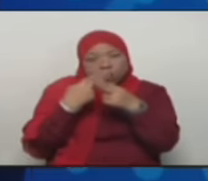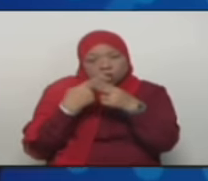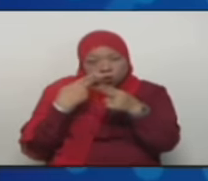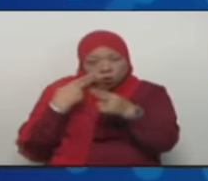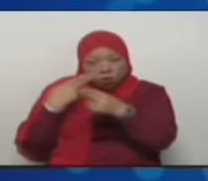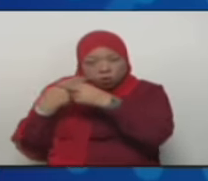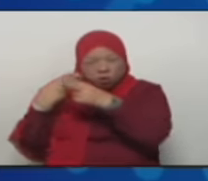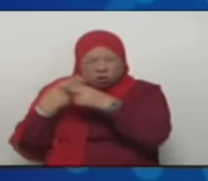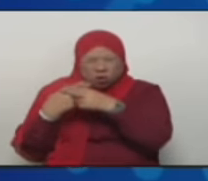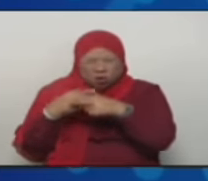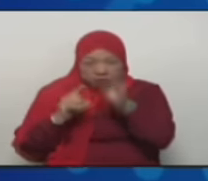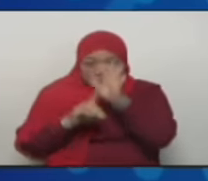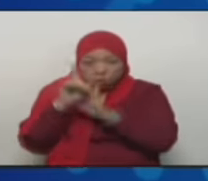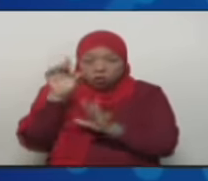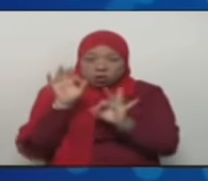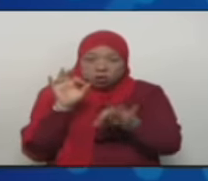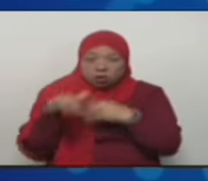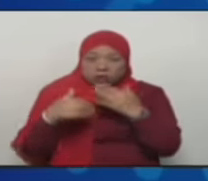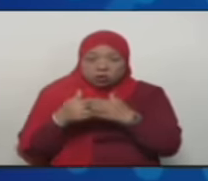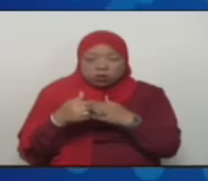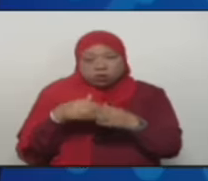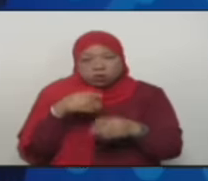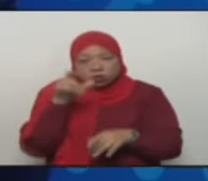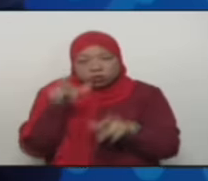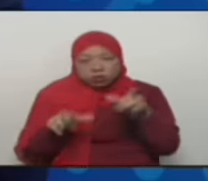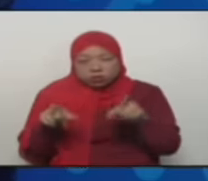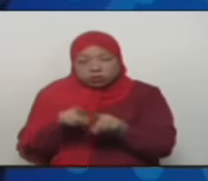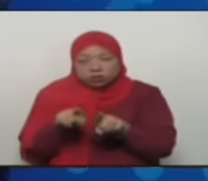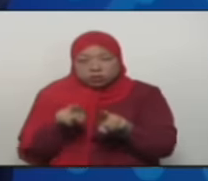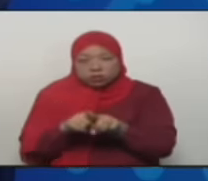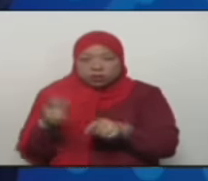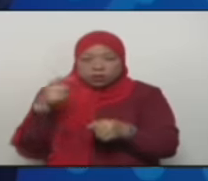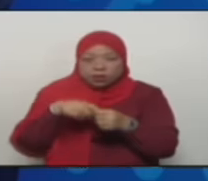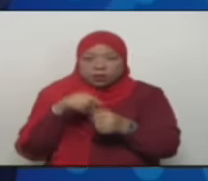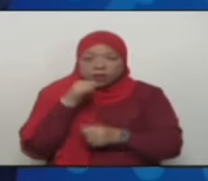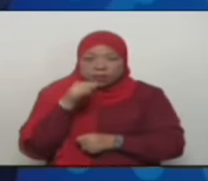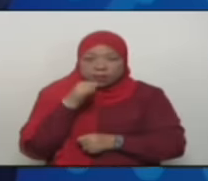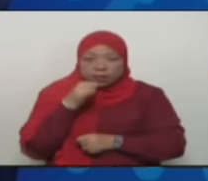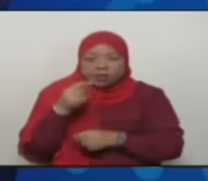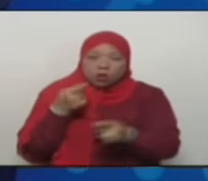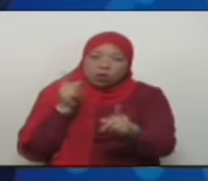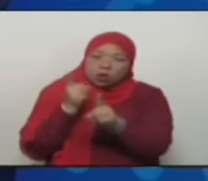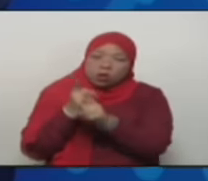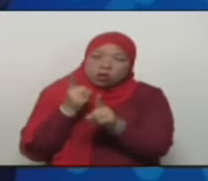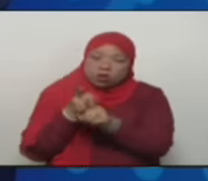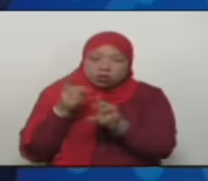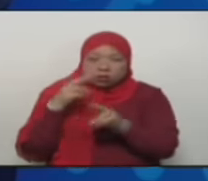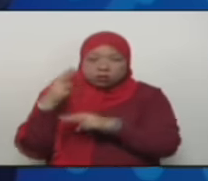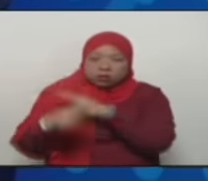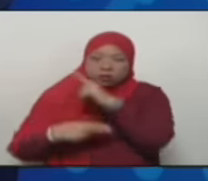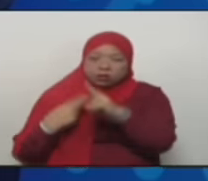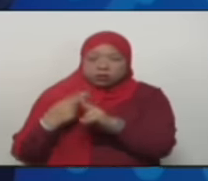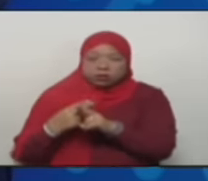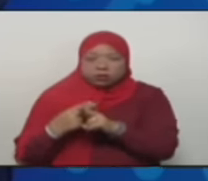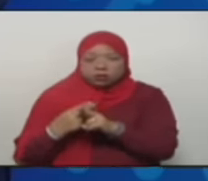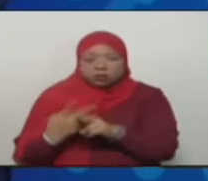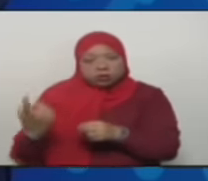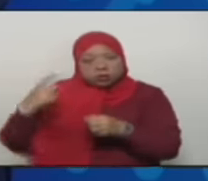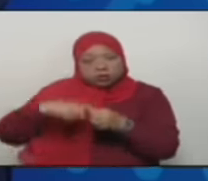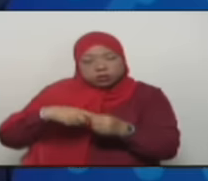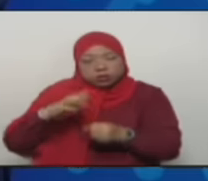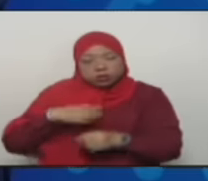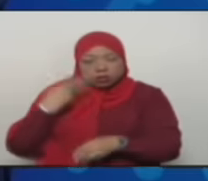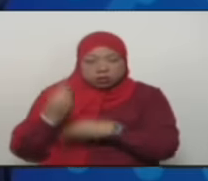algoritmos, y te van determinando segmentos. Y en los segmentos de conducta humana en un país, inclusive te